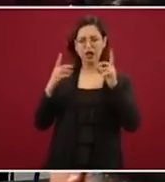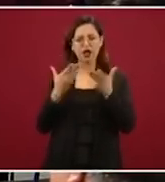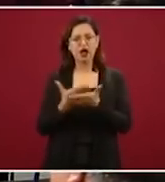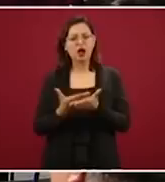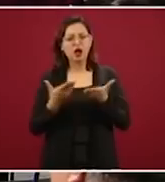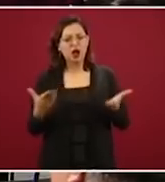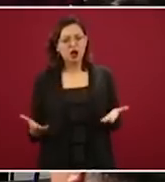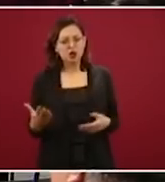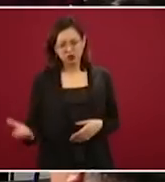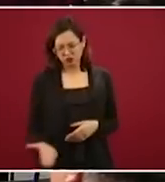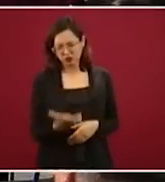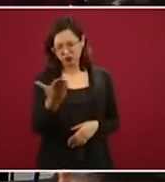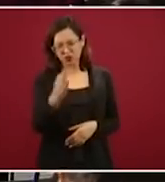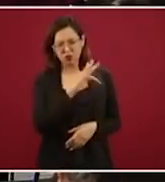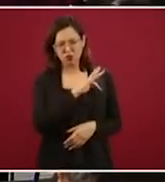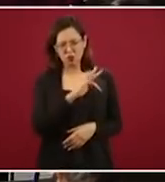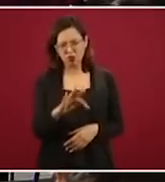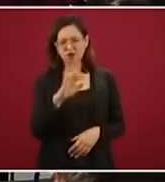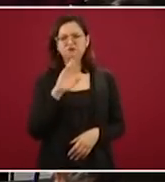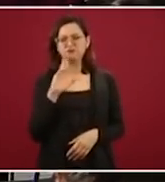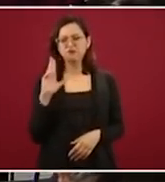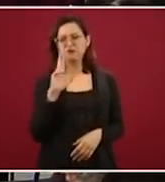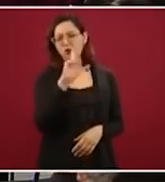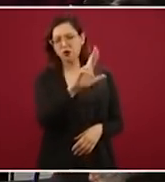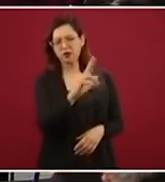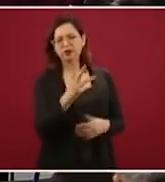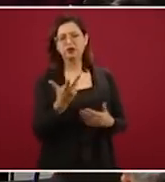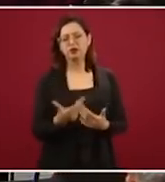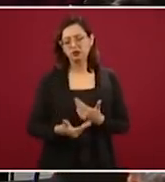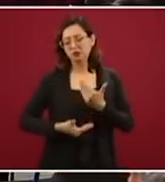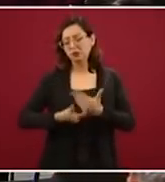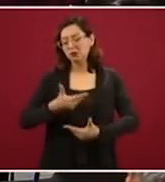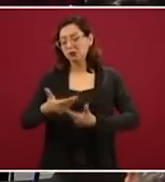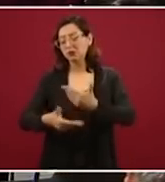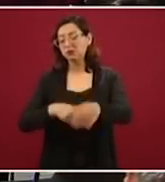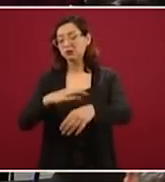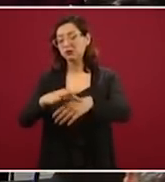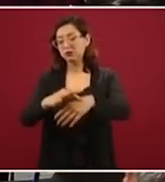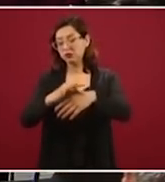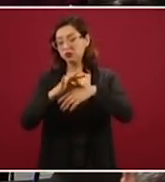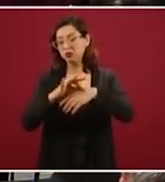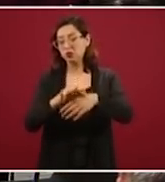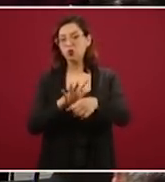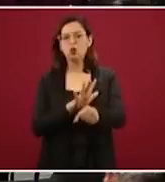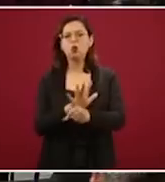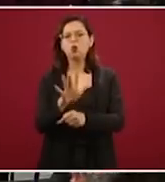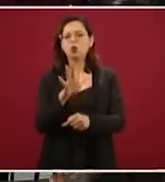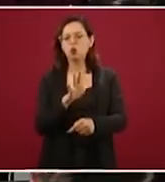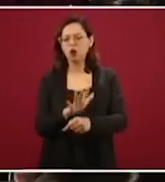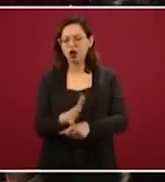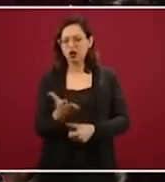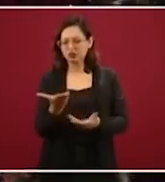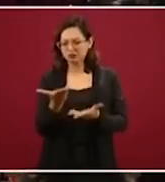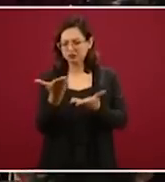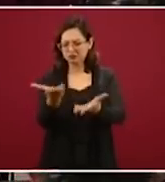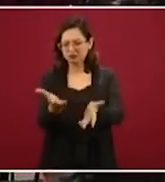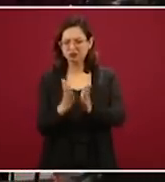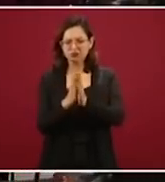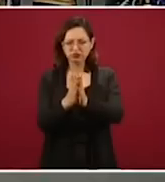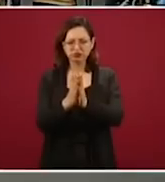podría hacer ya un balance sobre cuáles son los avances reales de esta política antidrogas, por